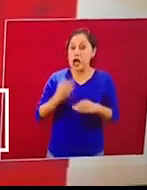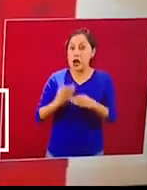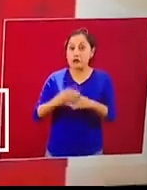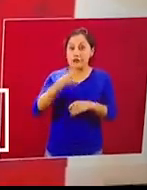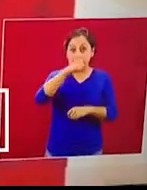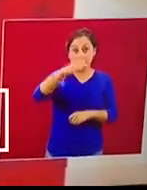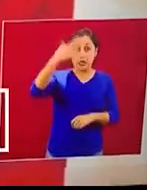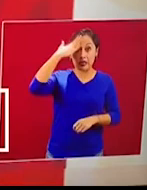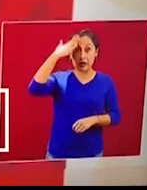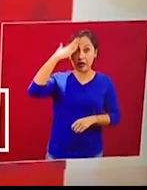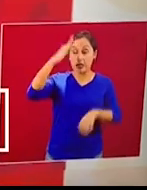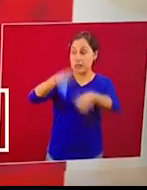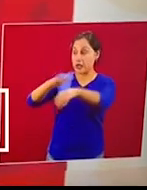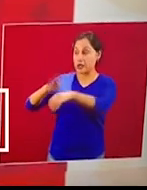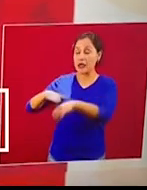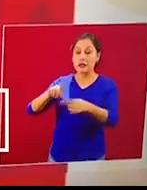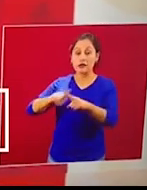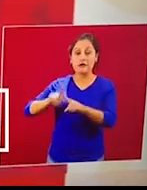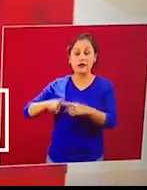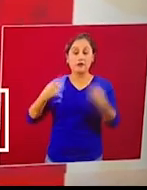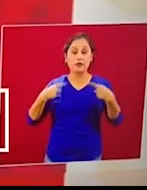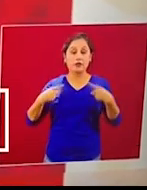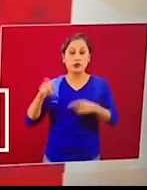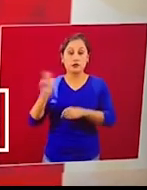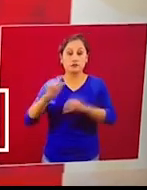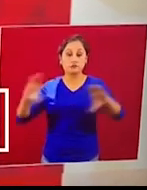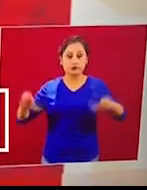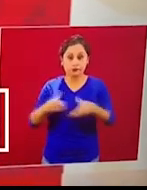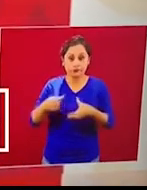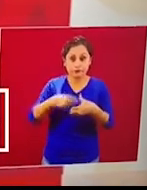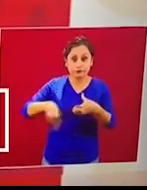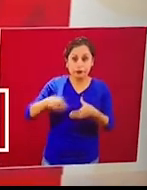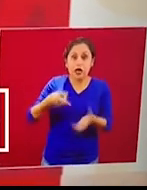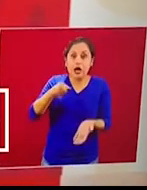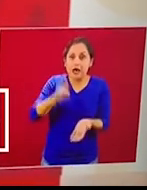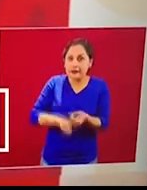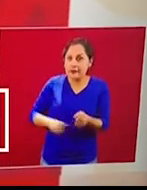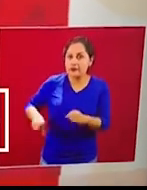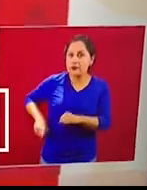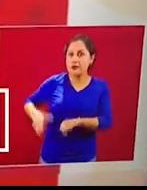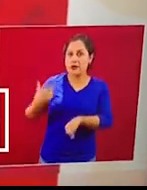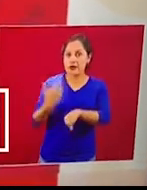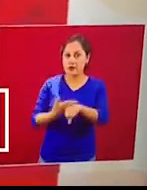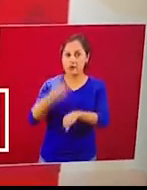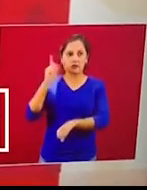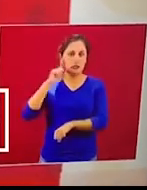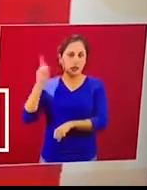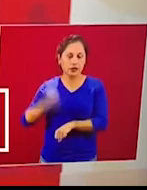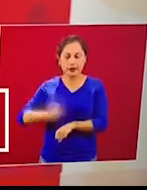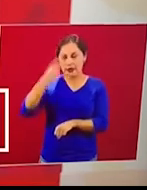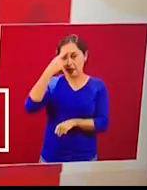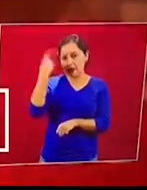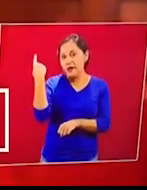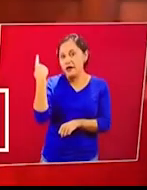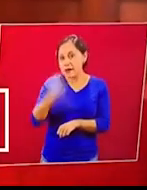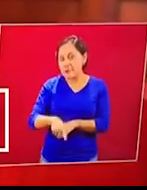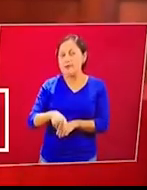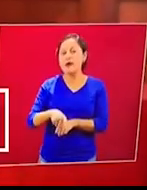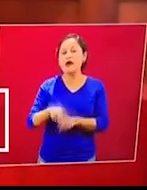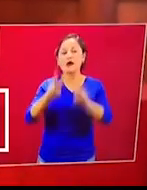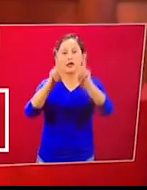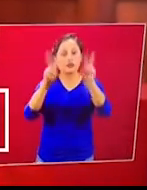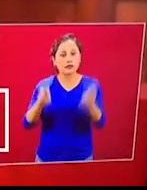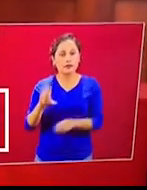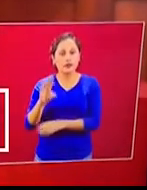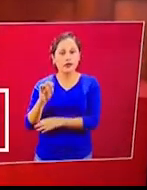matemáticas aplicadas precisamente en la modelación de datos de enfermedades infecciosas, por lo que la funcionaria encabeza un grupo de asesoría del gobernador Alejandro Tello